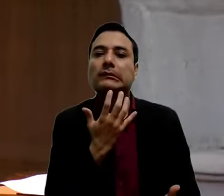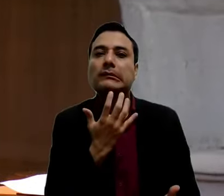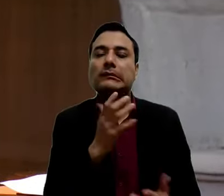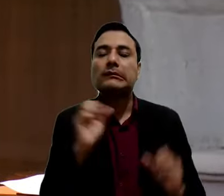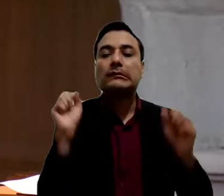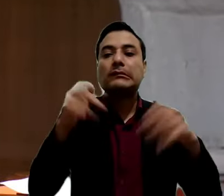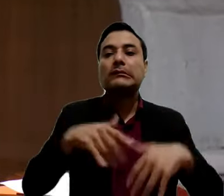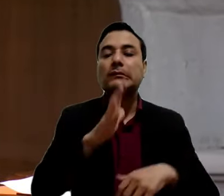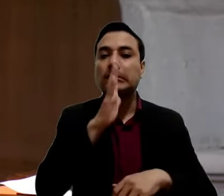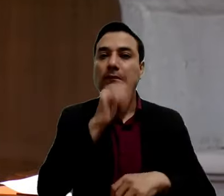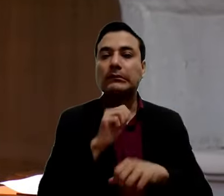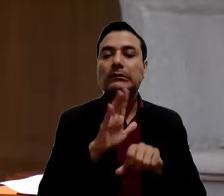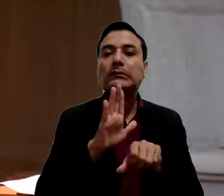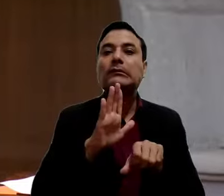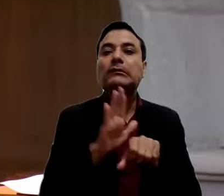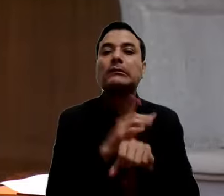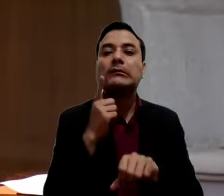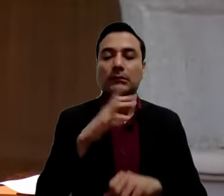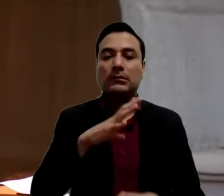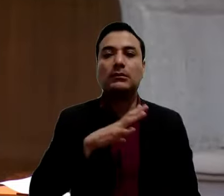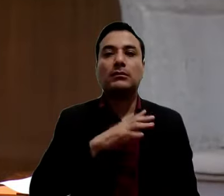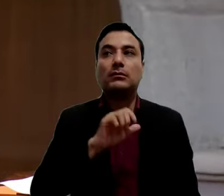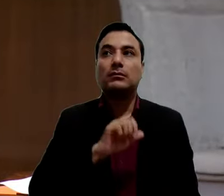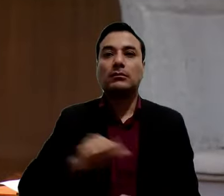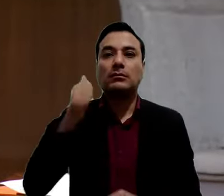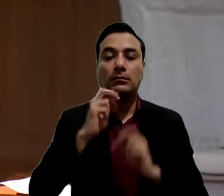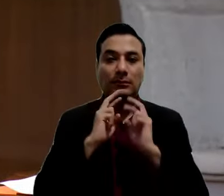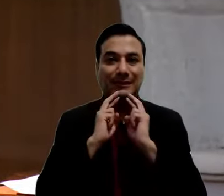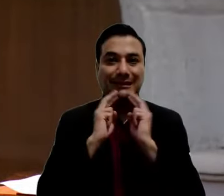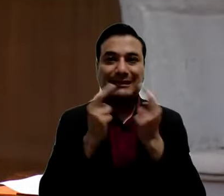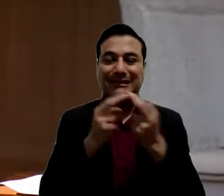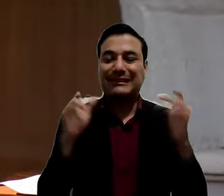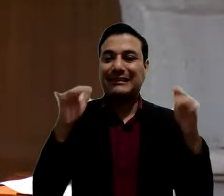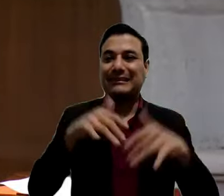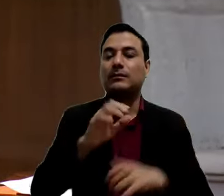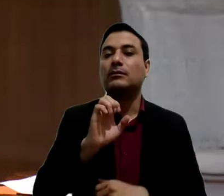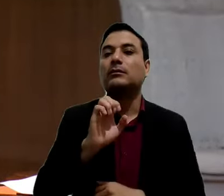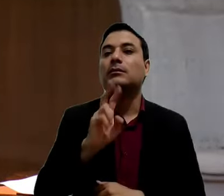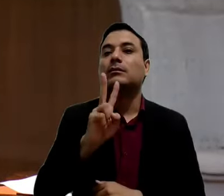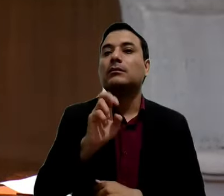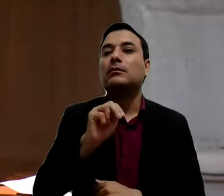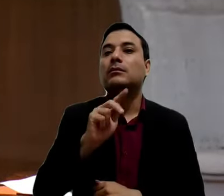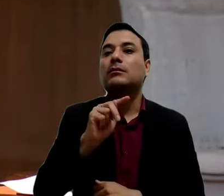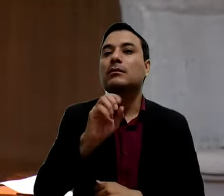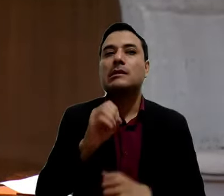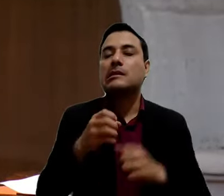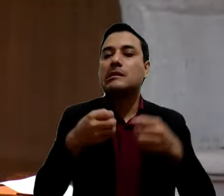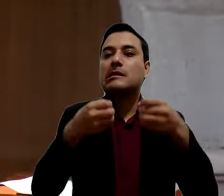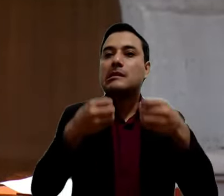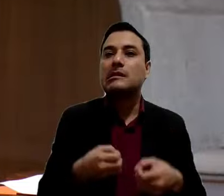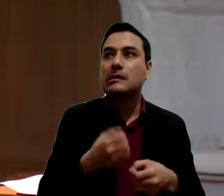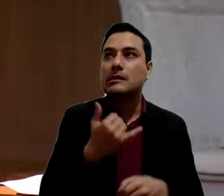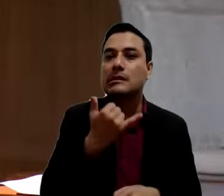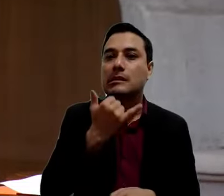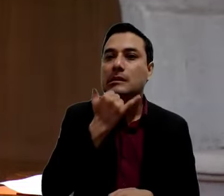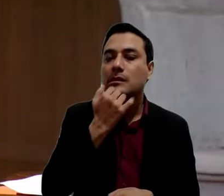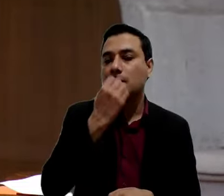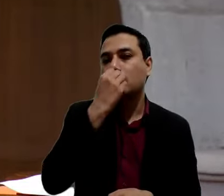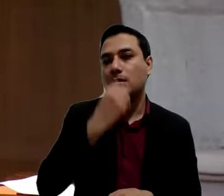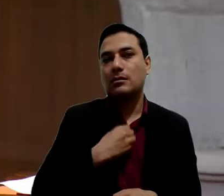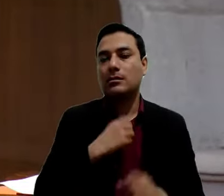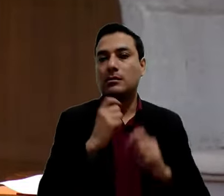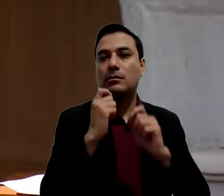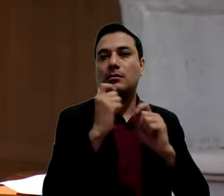se llevarían a cabo otros eventos ya s que habían sido asignados y se nos otorgó el